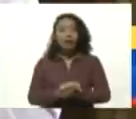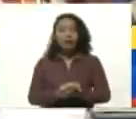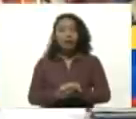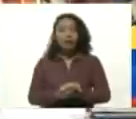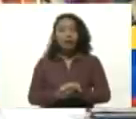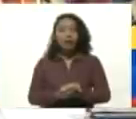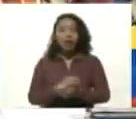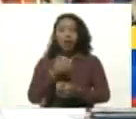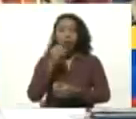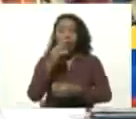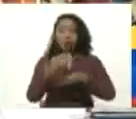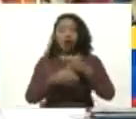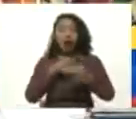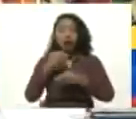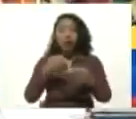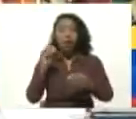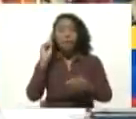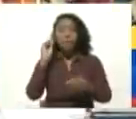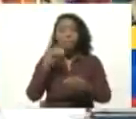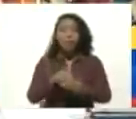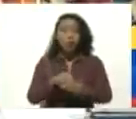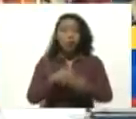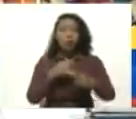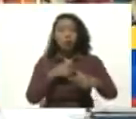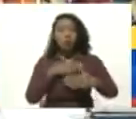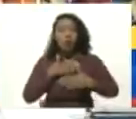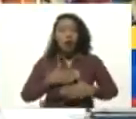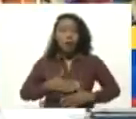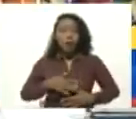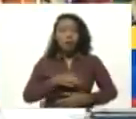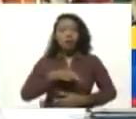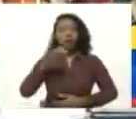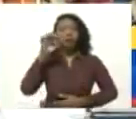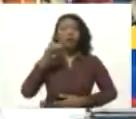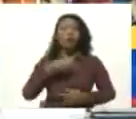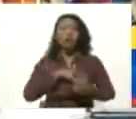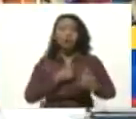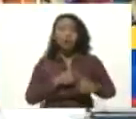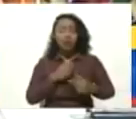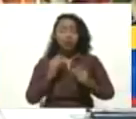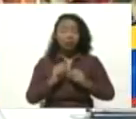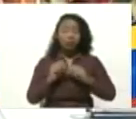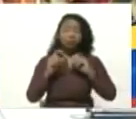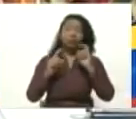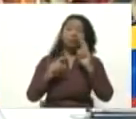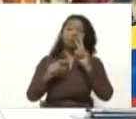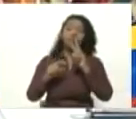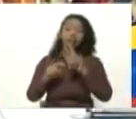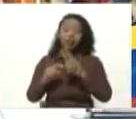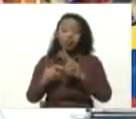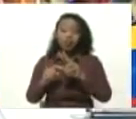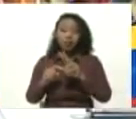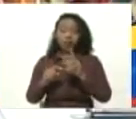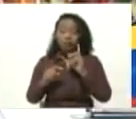Bueno, se han metido de cuerpo, alma y corazón a recuperar. Me impresionó mucho el estado de